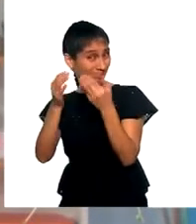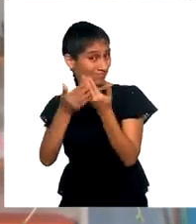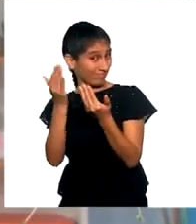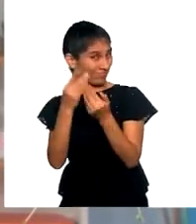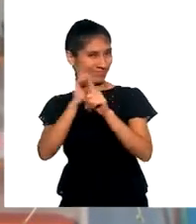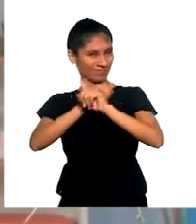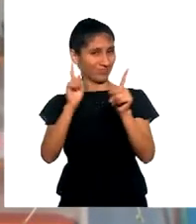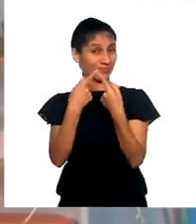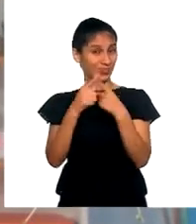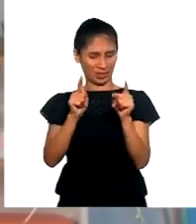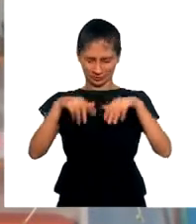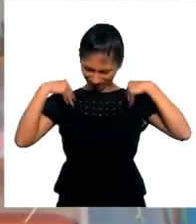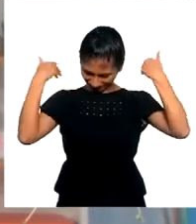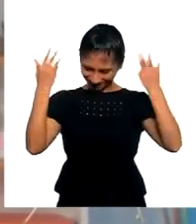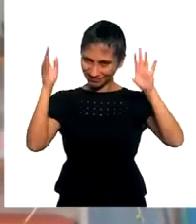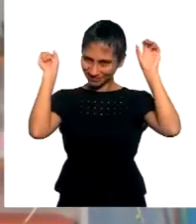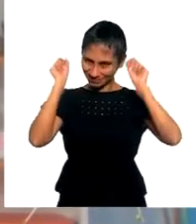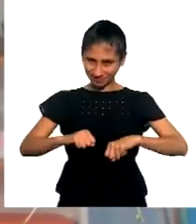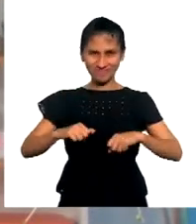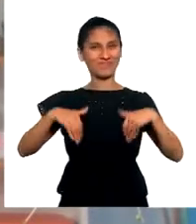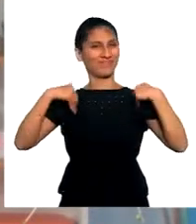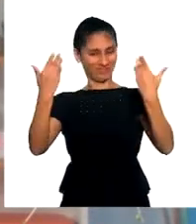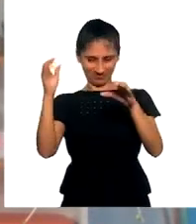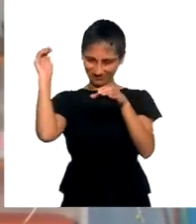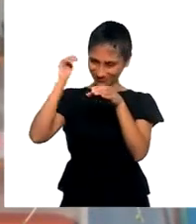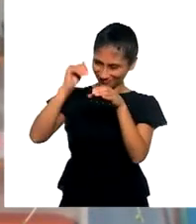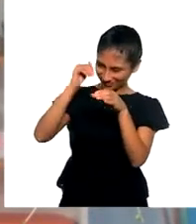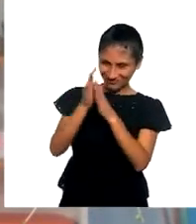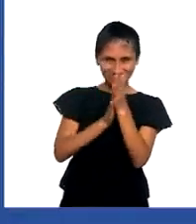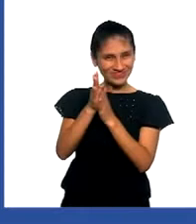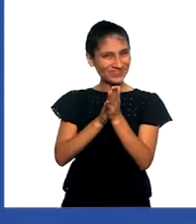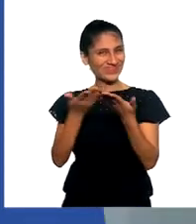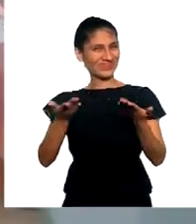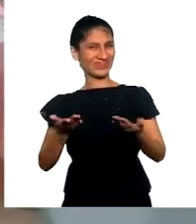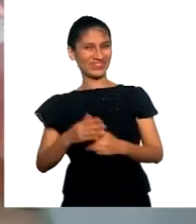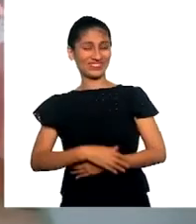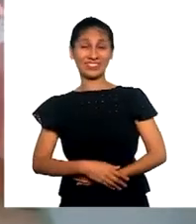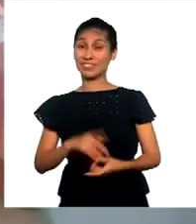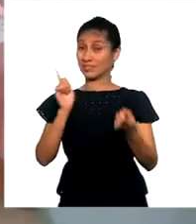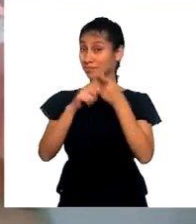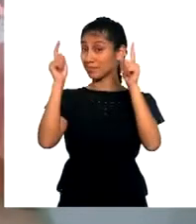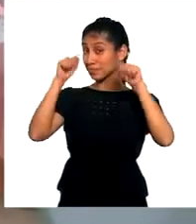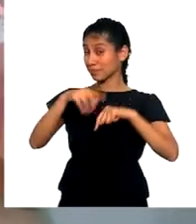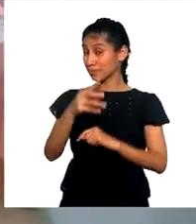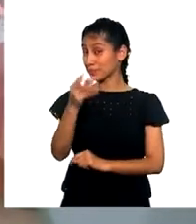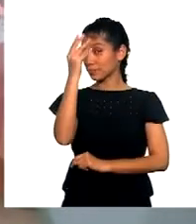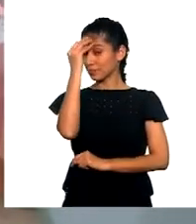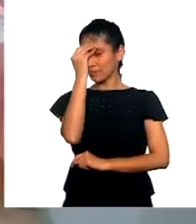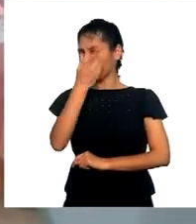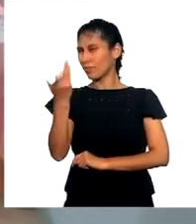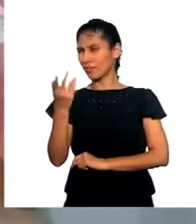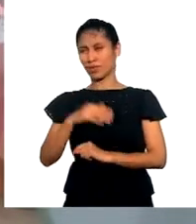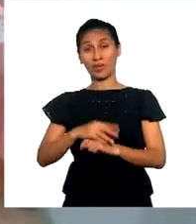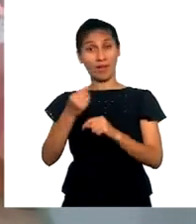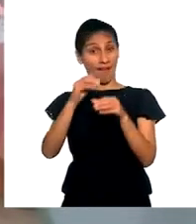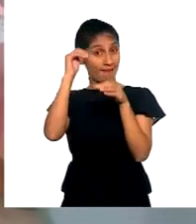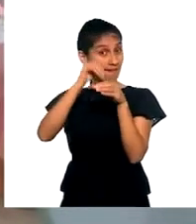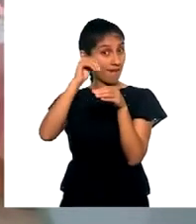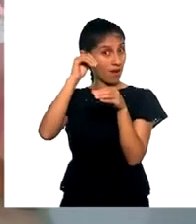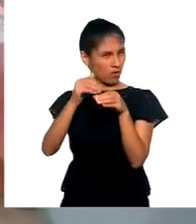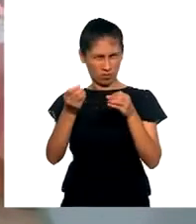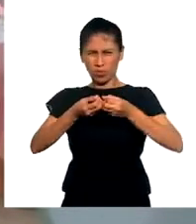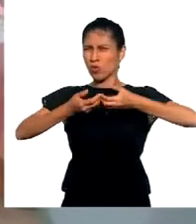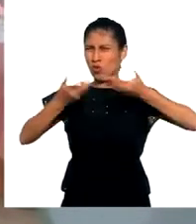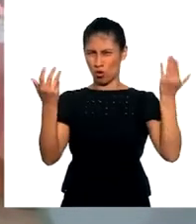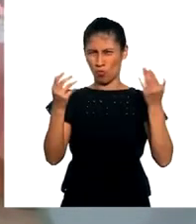pero se puede vamos a ahorrar con toda la actitud hasta ahora hemos aprendido en qué consiste el ahorro y cómo